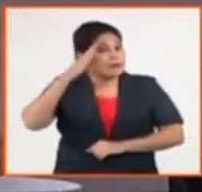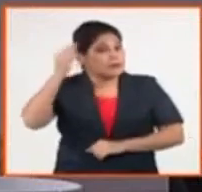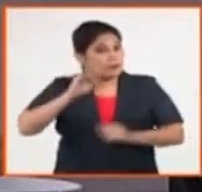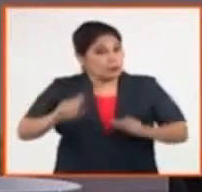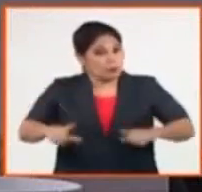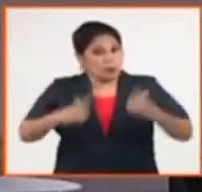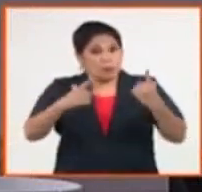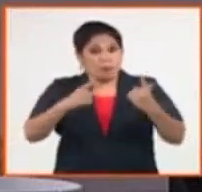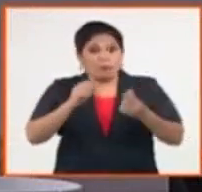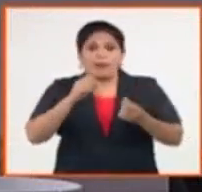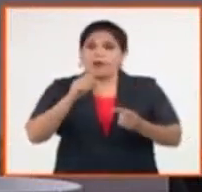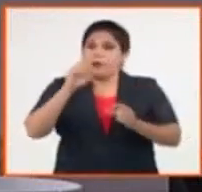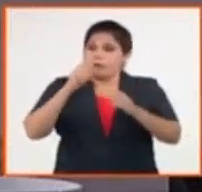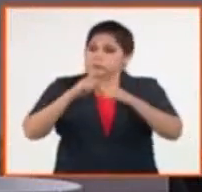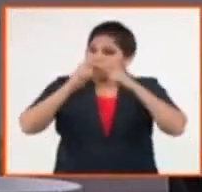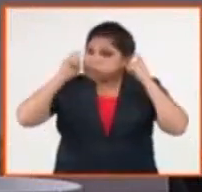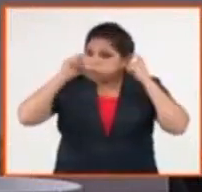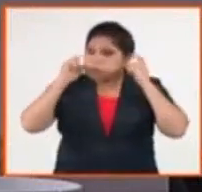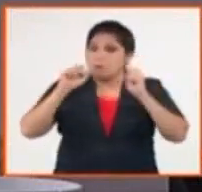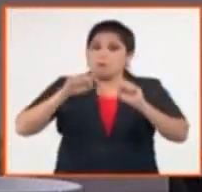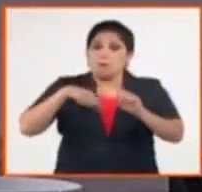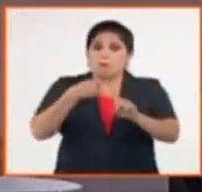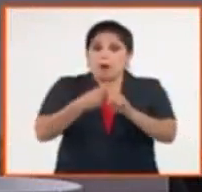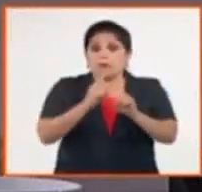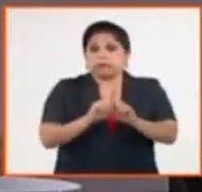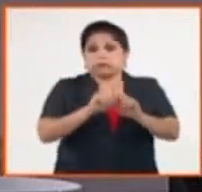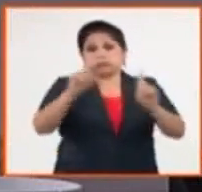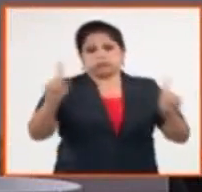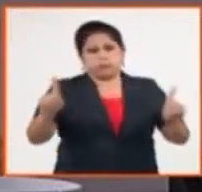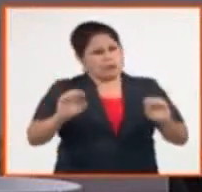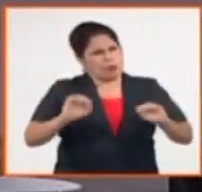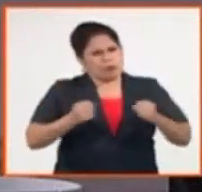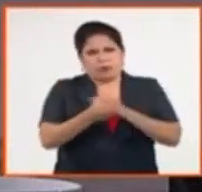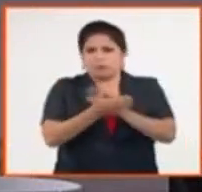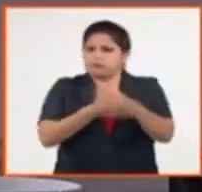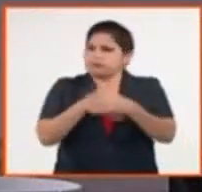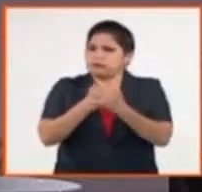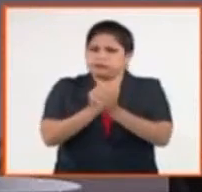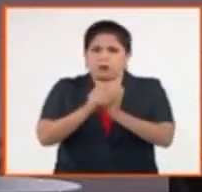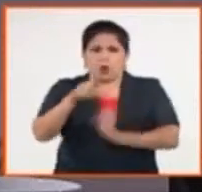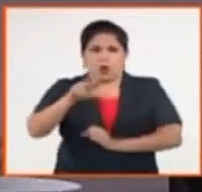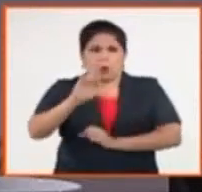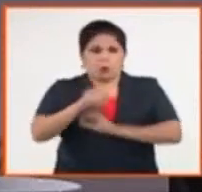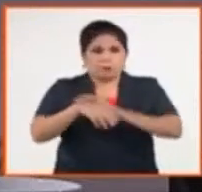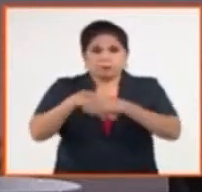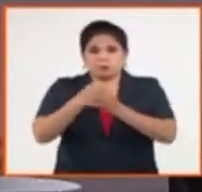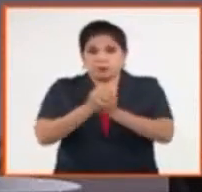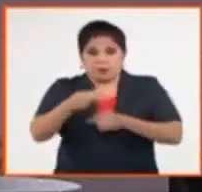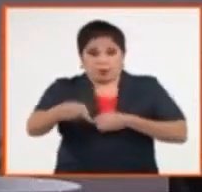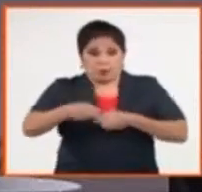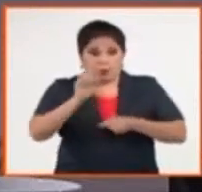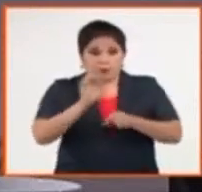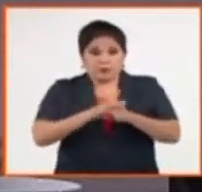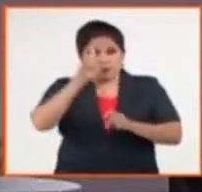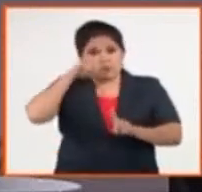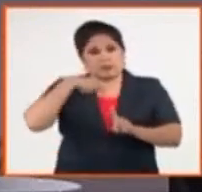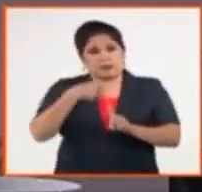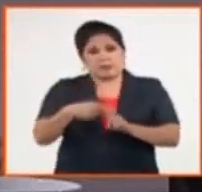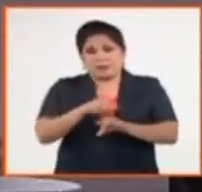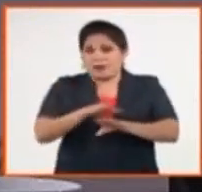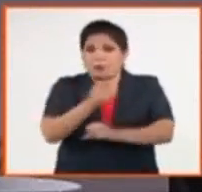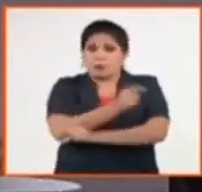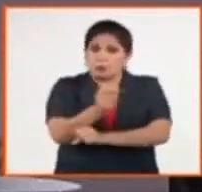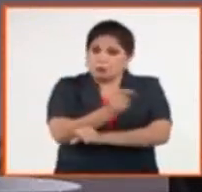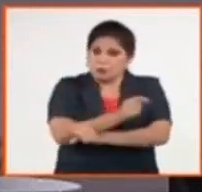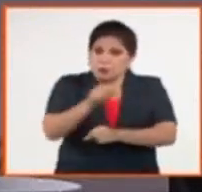medidas higiénico-sanitarias que se han estado indicando. Mucho más cuando vamos a estar a las puertas de un reinicio presencial del curso escolar, en los